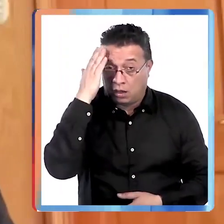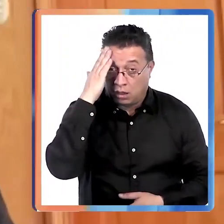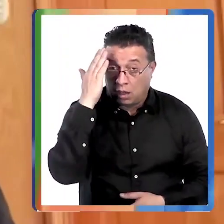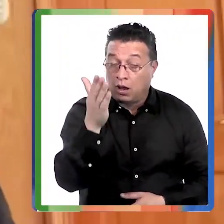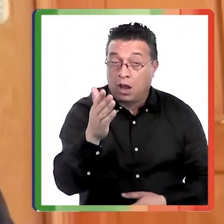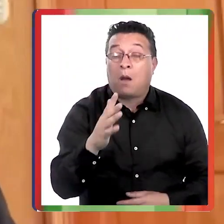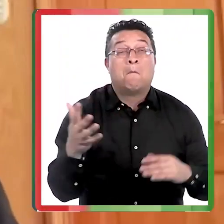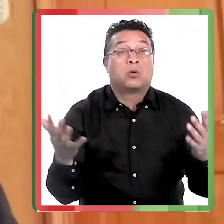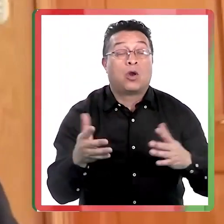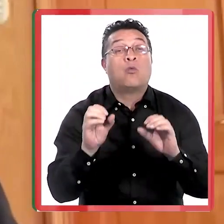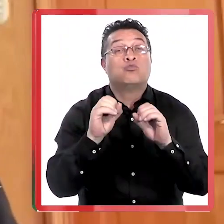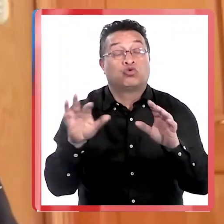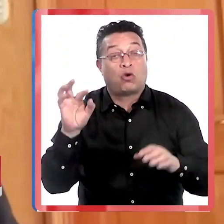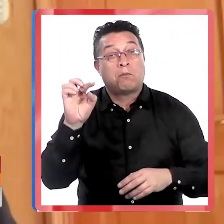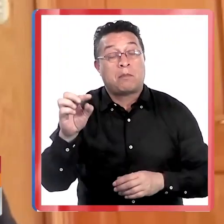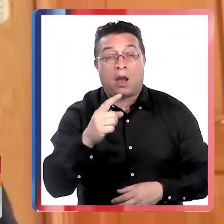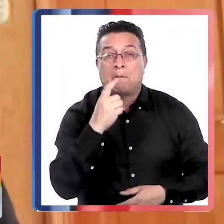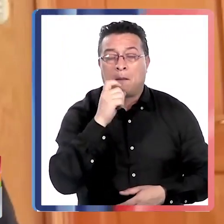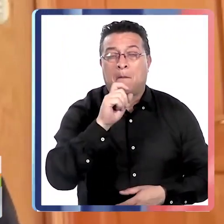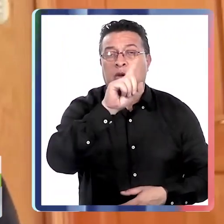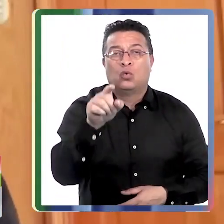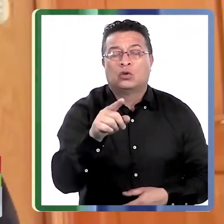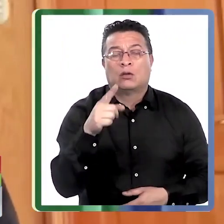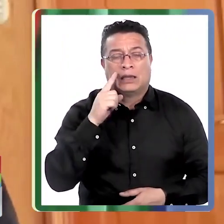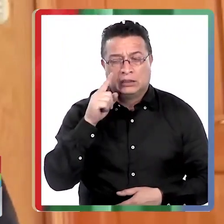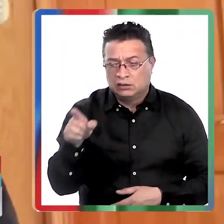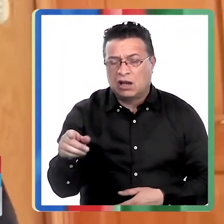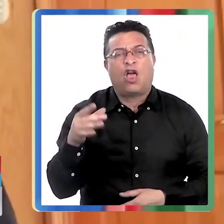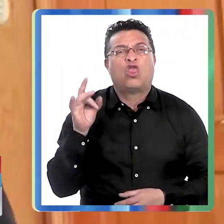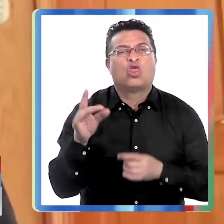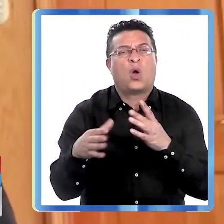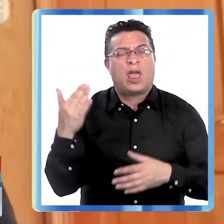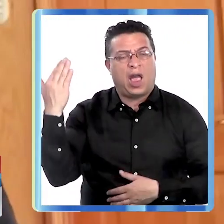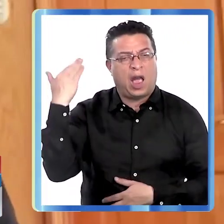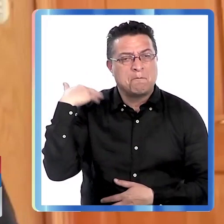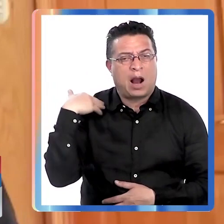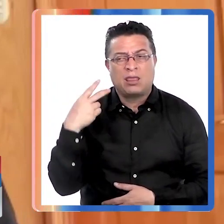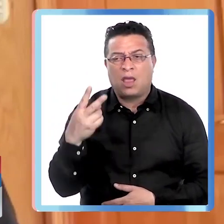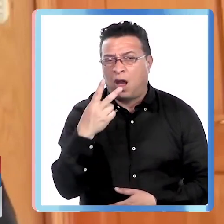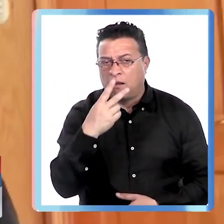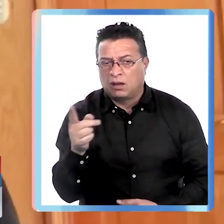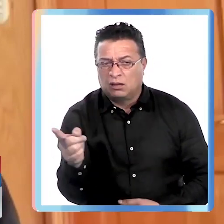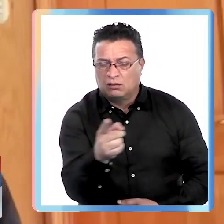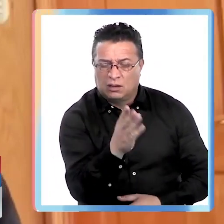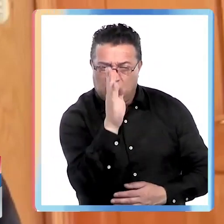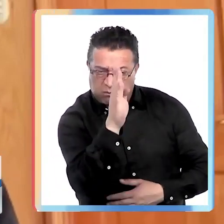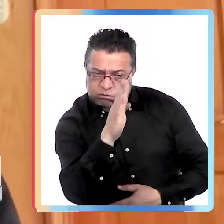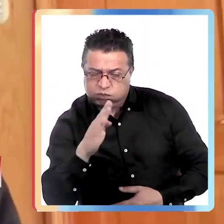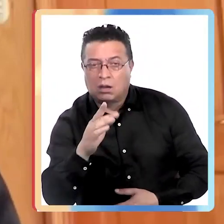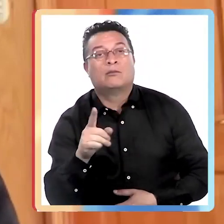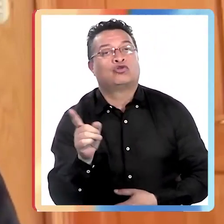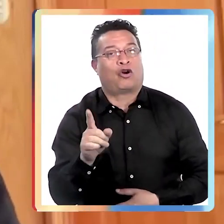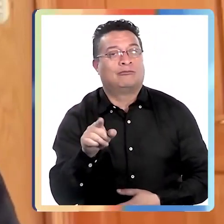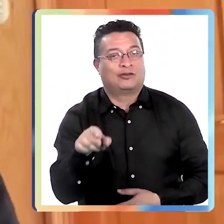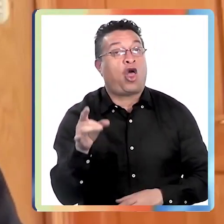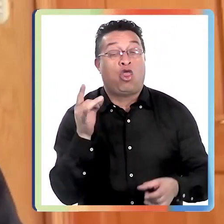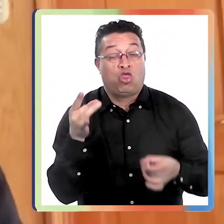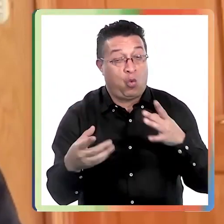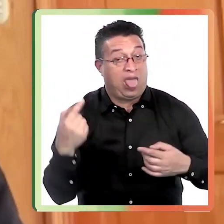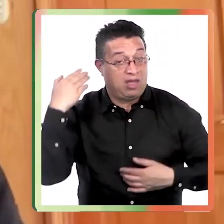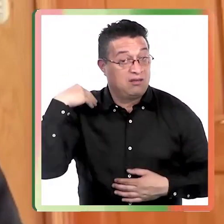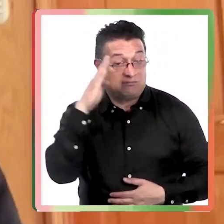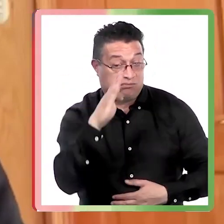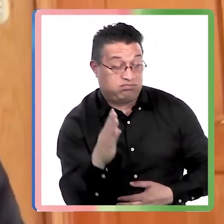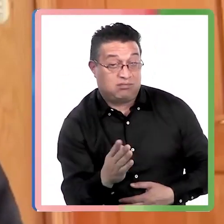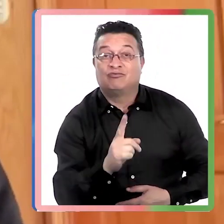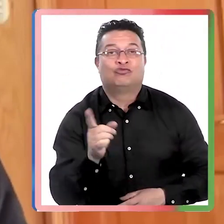importante saberlo. Porque muchos papás consultan porque el niño tiene dolor de espalda y vienen a ver si tiene escoliosis. La escoliosis no